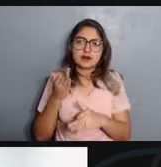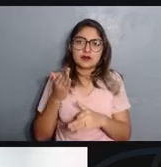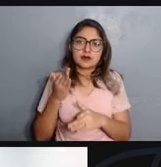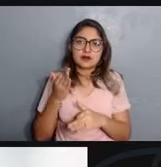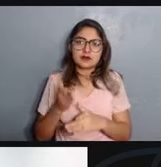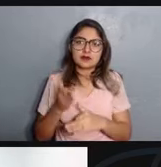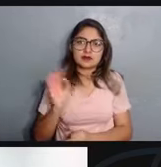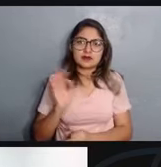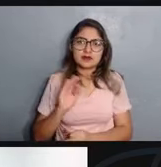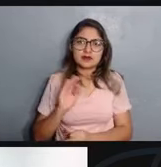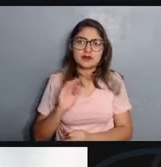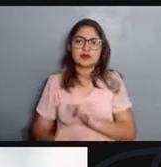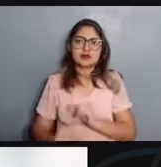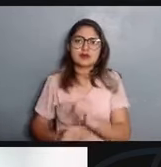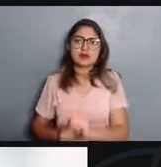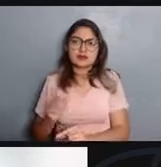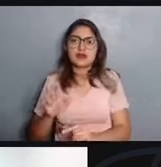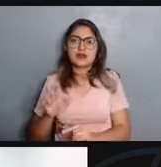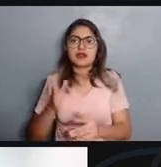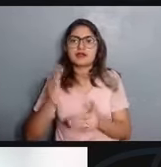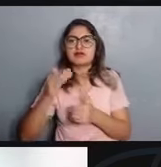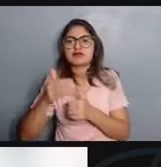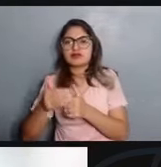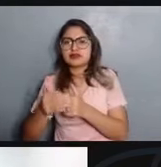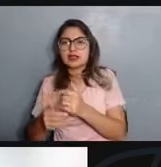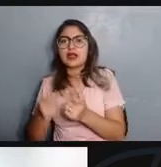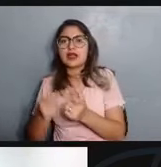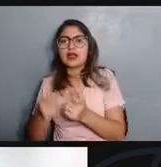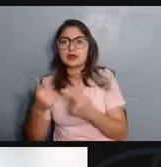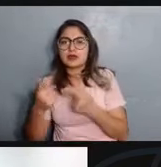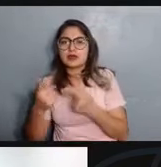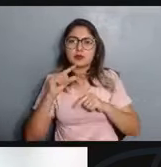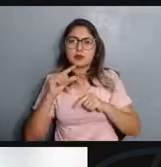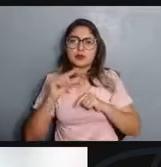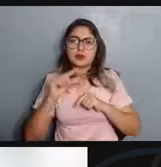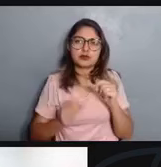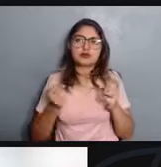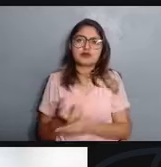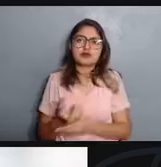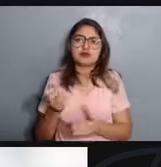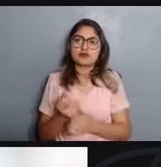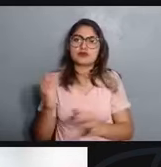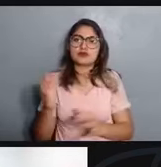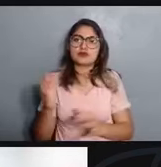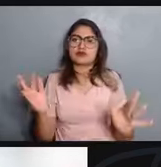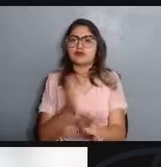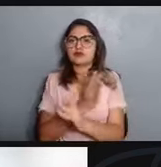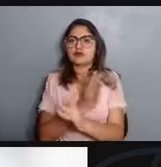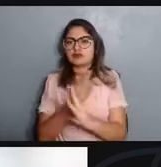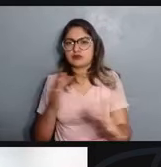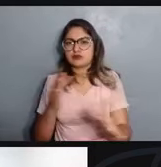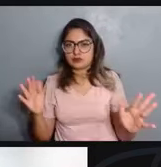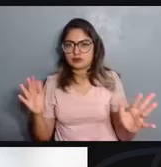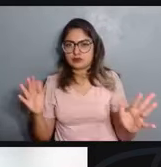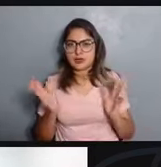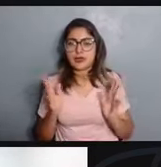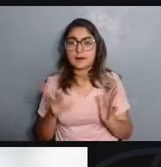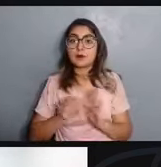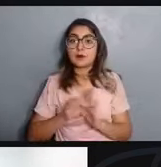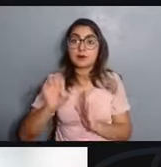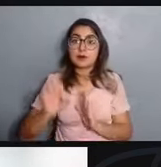Pero tuvimos, por lo menos desde el 20 de marzo hasta el julio, 20 de julio, marzo,